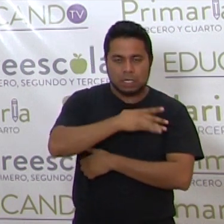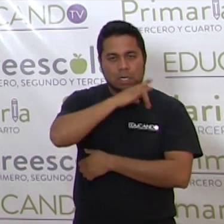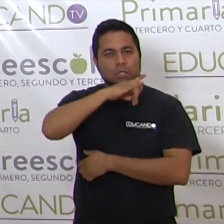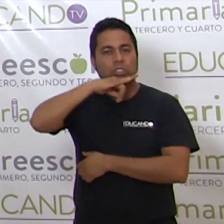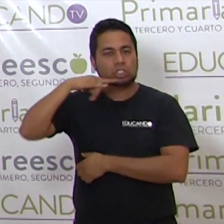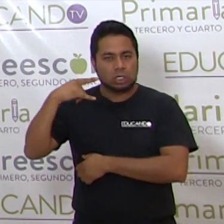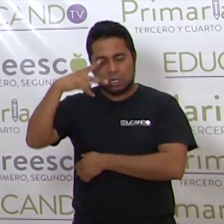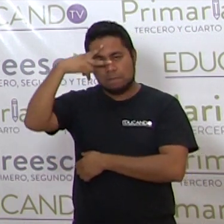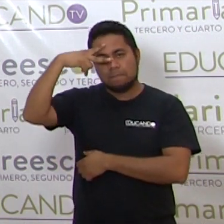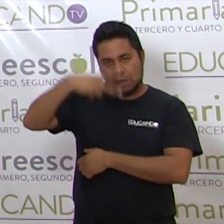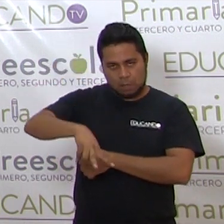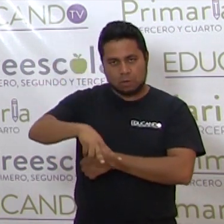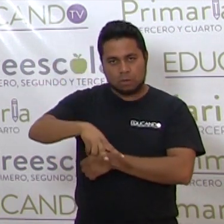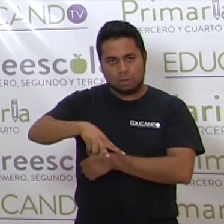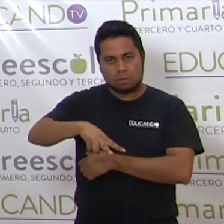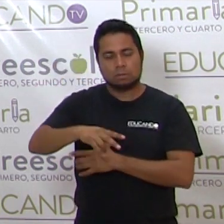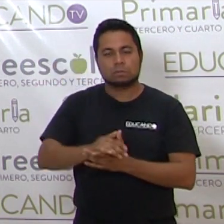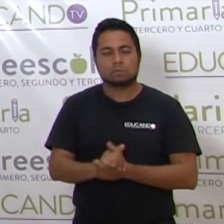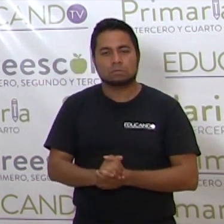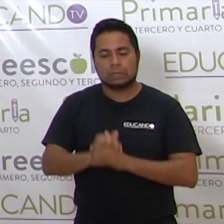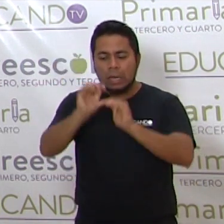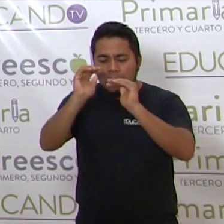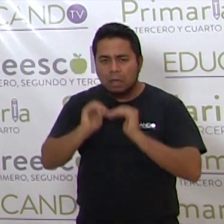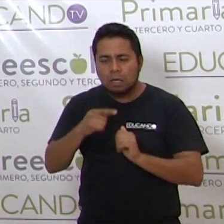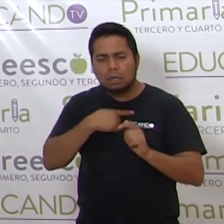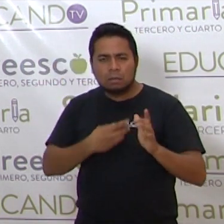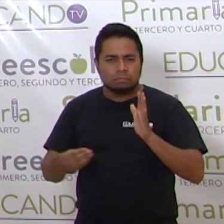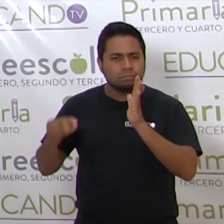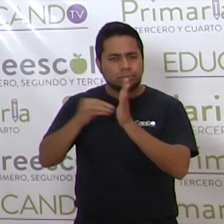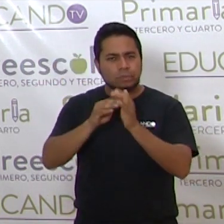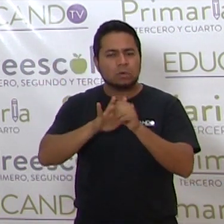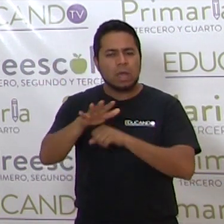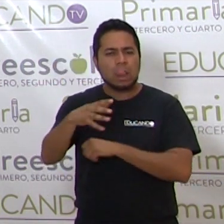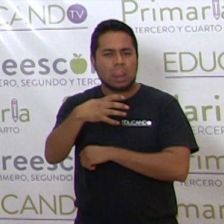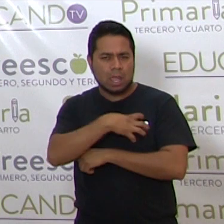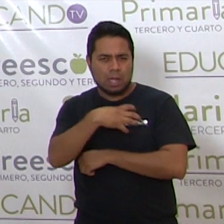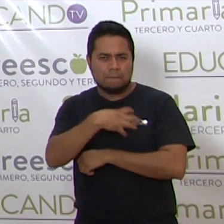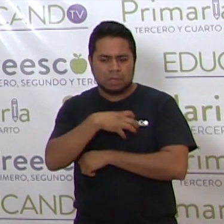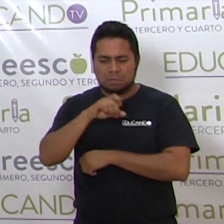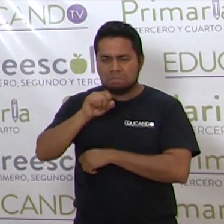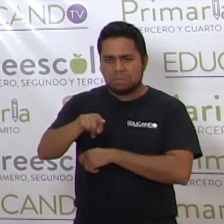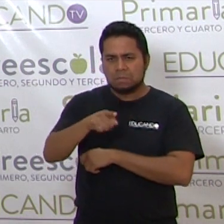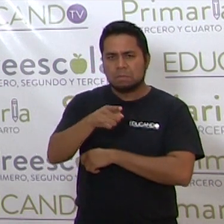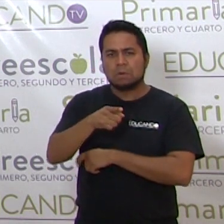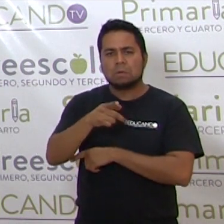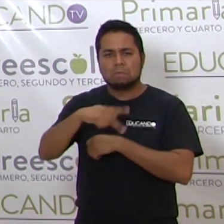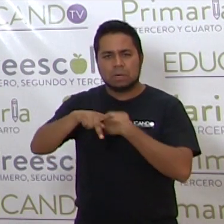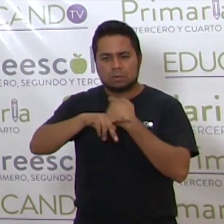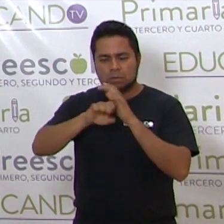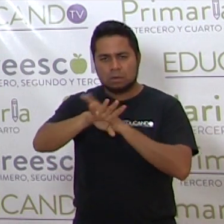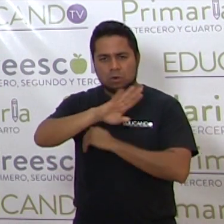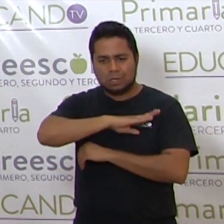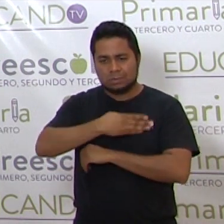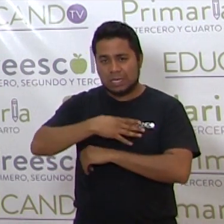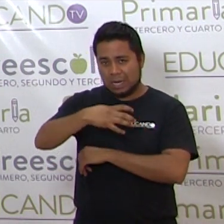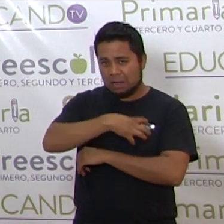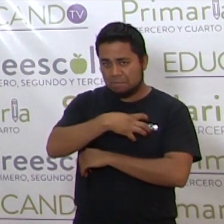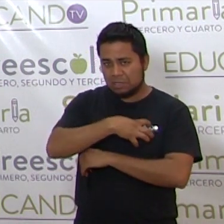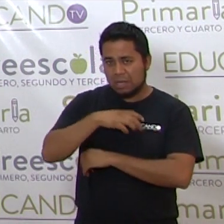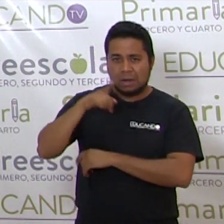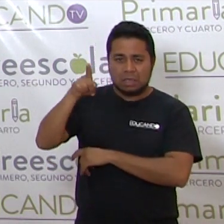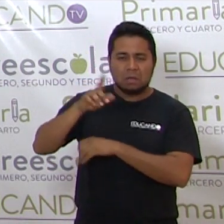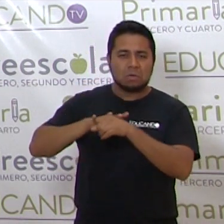méxico y abajo yo puse a las capitales de estos países por ejemplo la capital de españa es